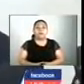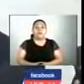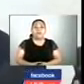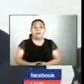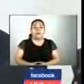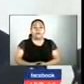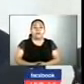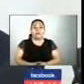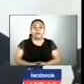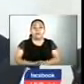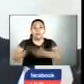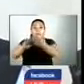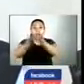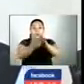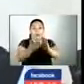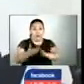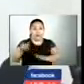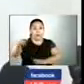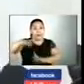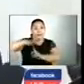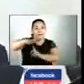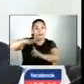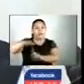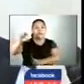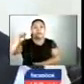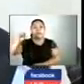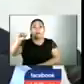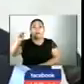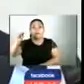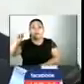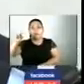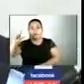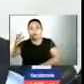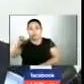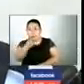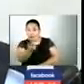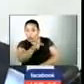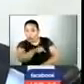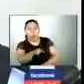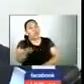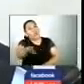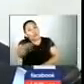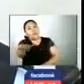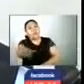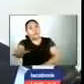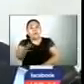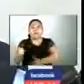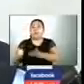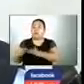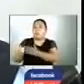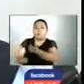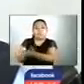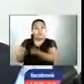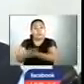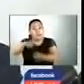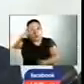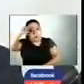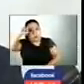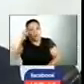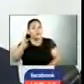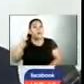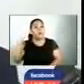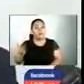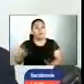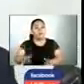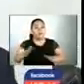No es en la residencial y en la colonia Santa Lucía, sino que en diferentes lugares del país. Nosotros estamos trabajando en dos tareas. Una de